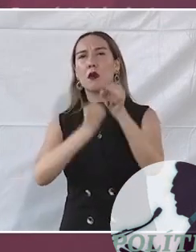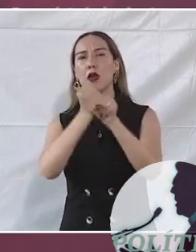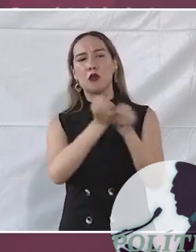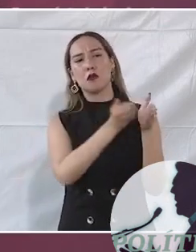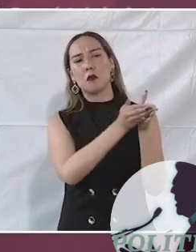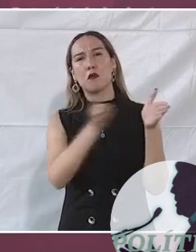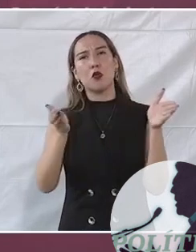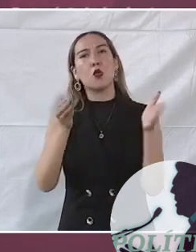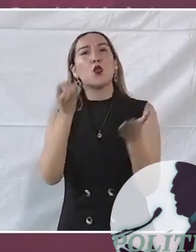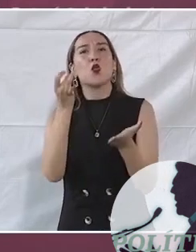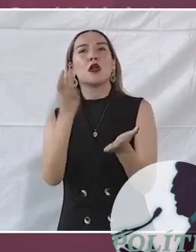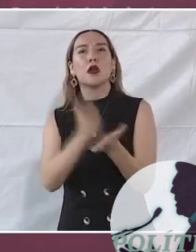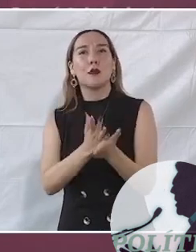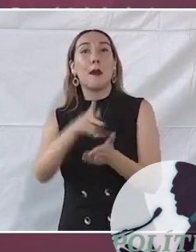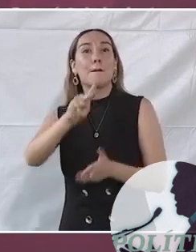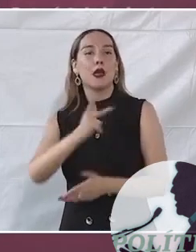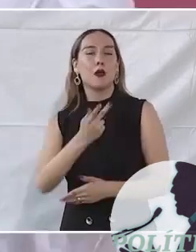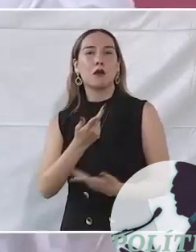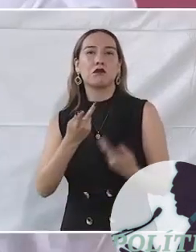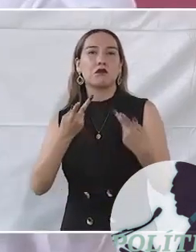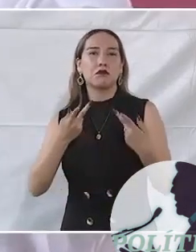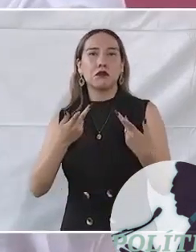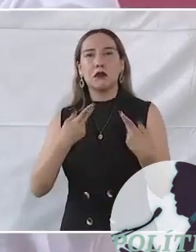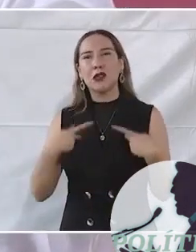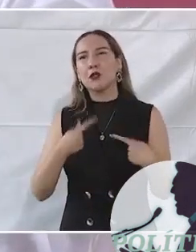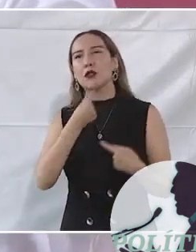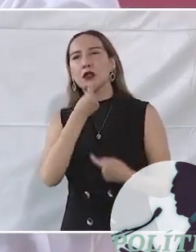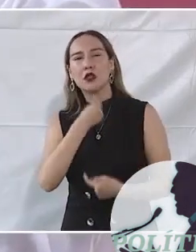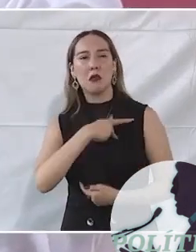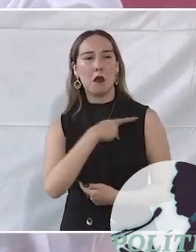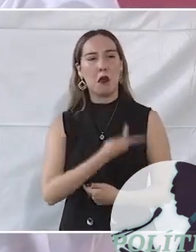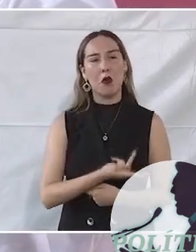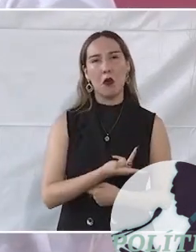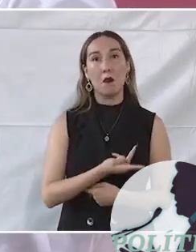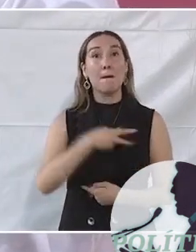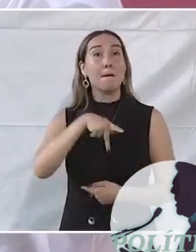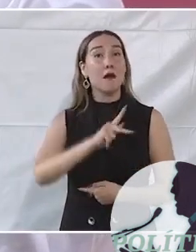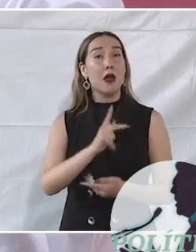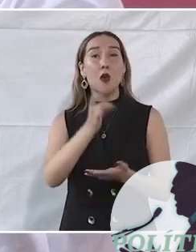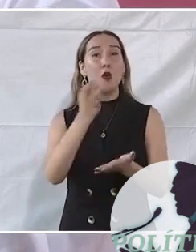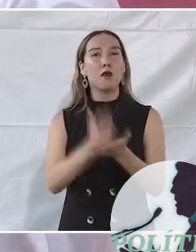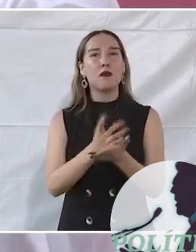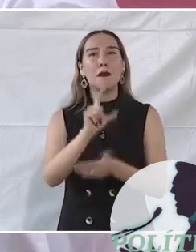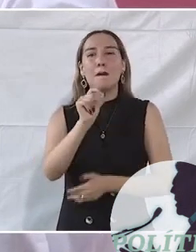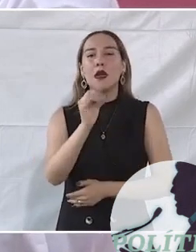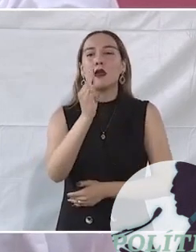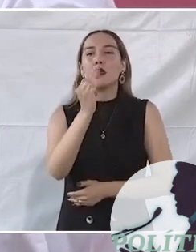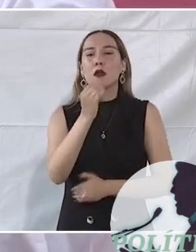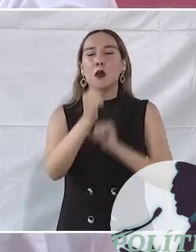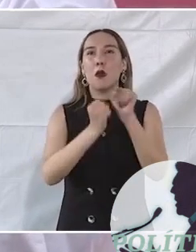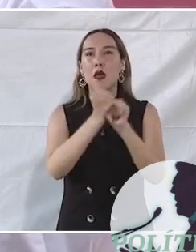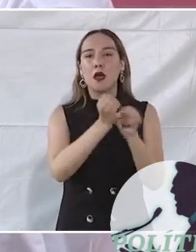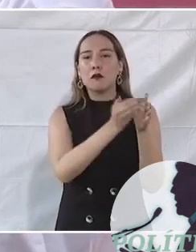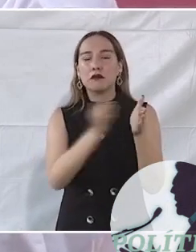Eso sí, a los más pobres, pero solo hasta 29 años. Y de 29